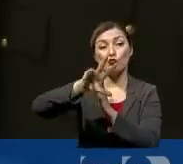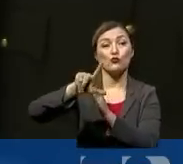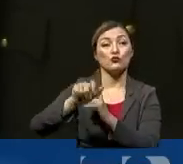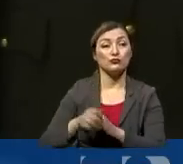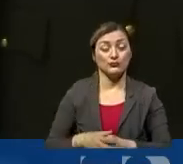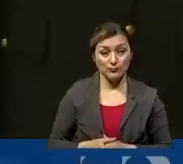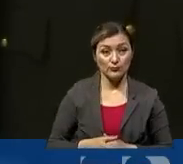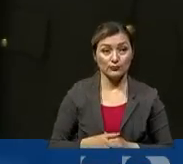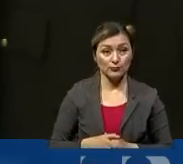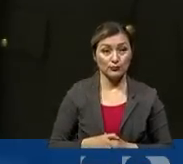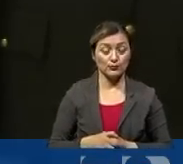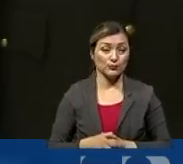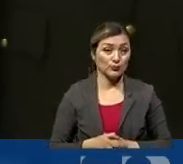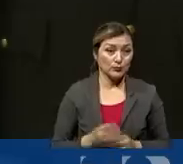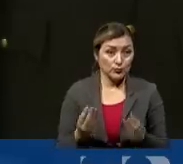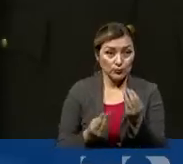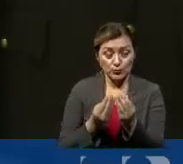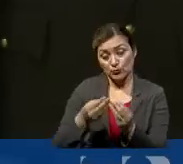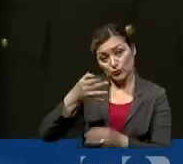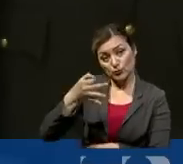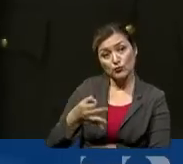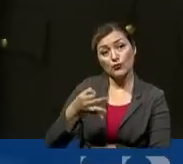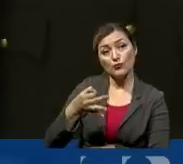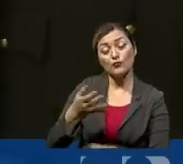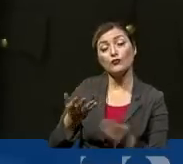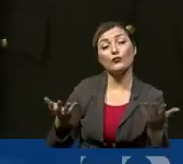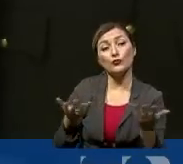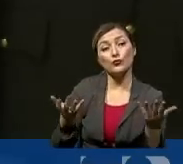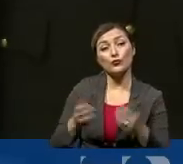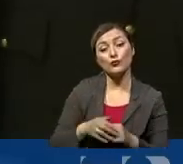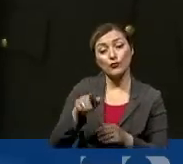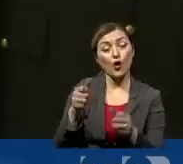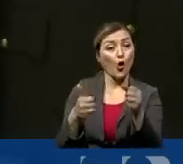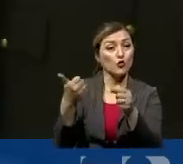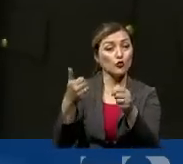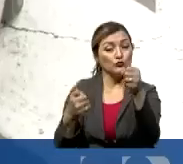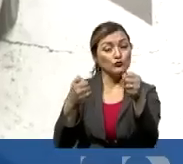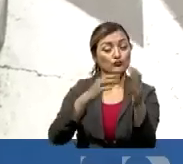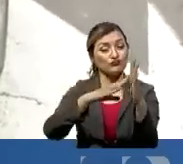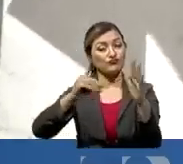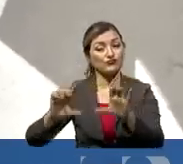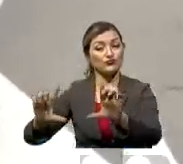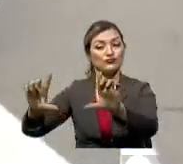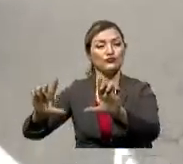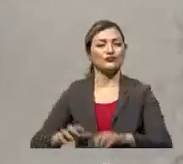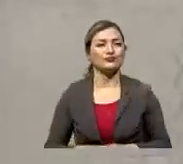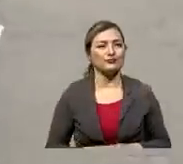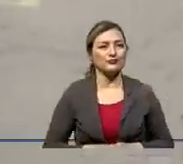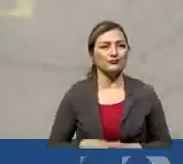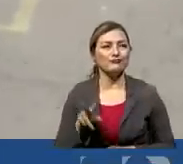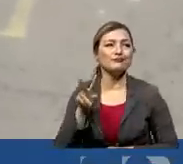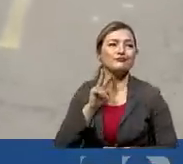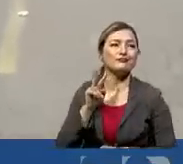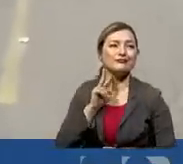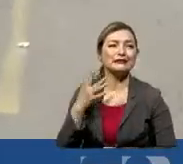como delito. Entonces tenemos que confirmar en el caso que se ubique al otro vehículo que está como clonado. Lo que queda claro para las víctimas